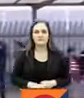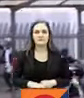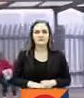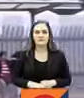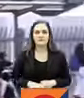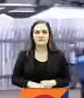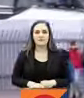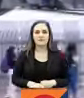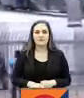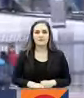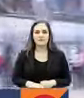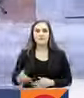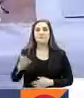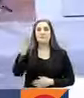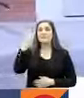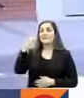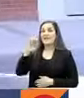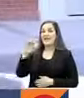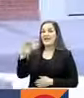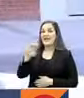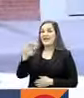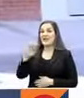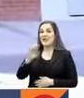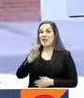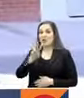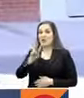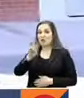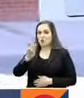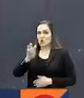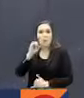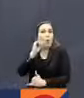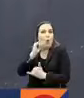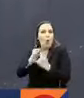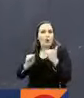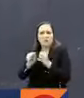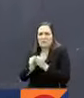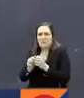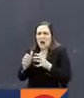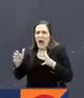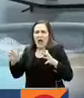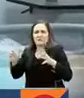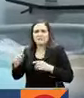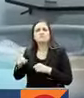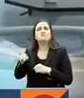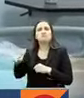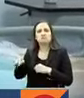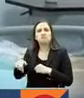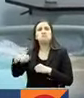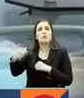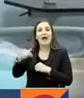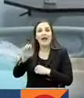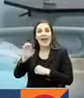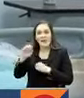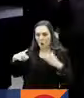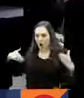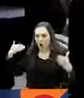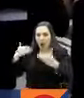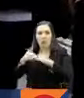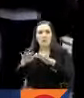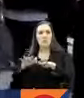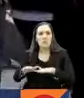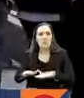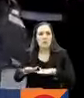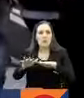Desde el pasado 28 de enero, cuando hubo 12.278 contagios, Colombia no llegaba a las cifras de las últimas 24